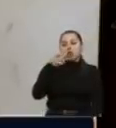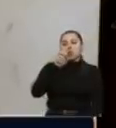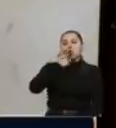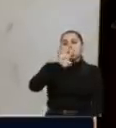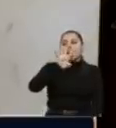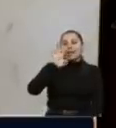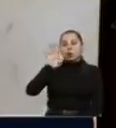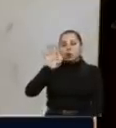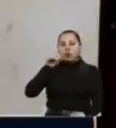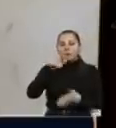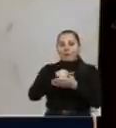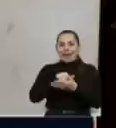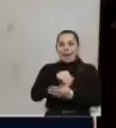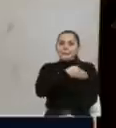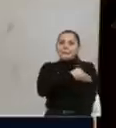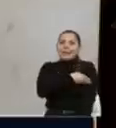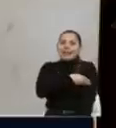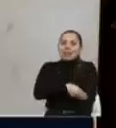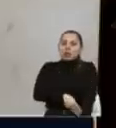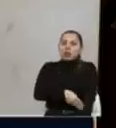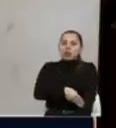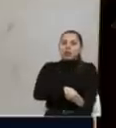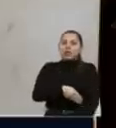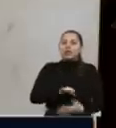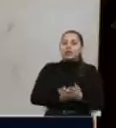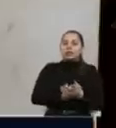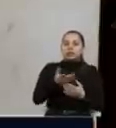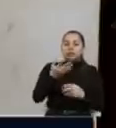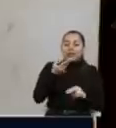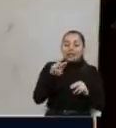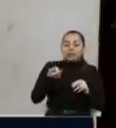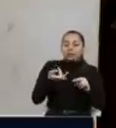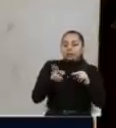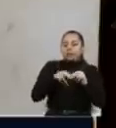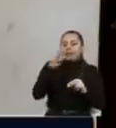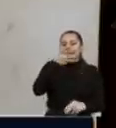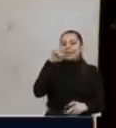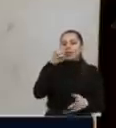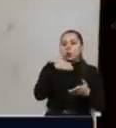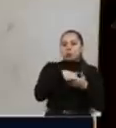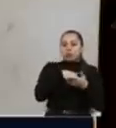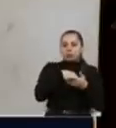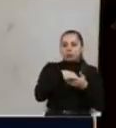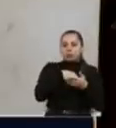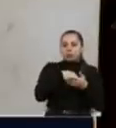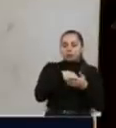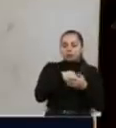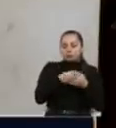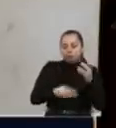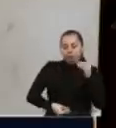1.244.000 millones, es decir, inclusive 300.000 millones más